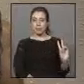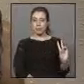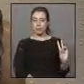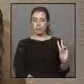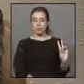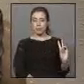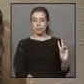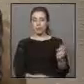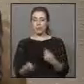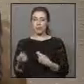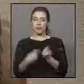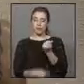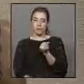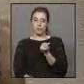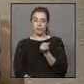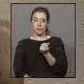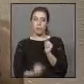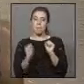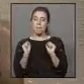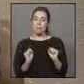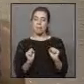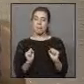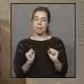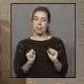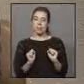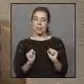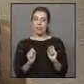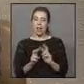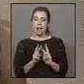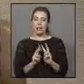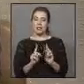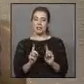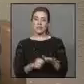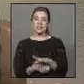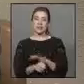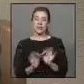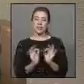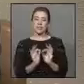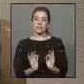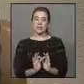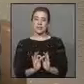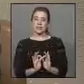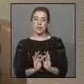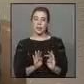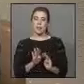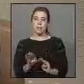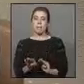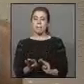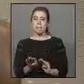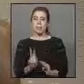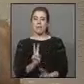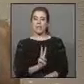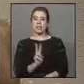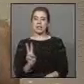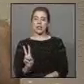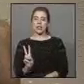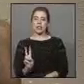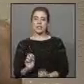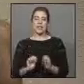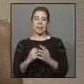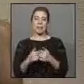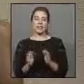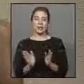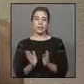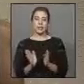de Economía, para que se pueda generar alguna situación particular de apoyo a estos 22 pequeños